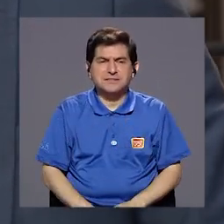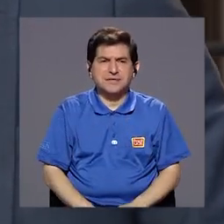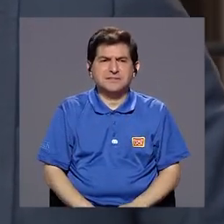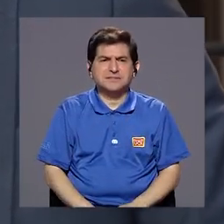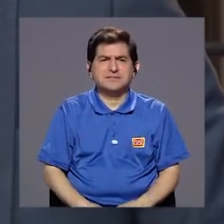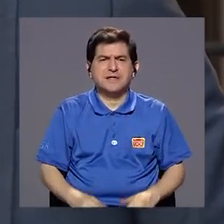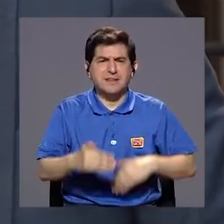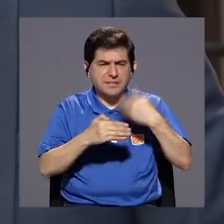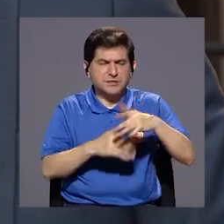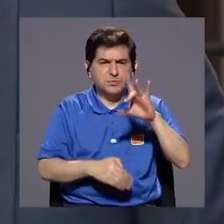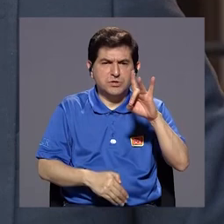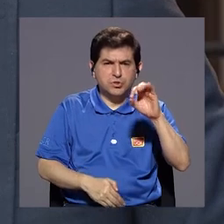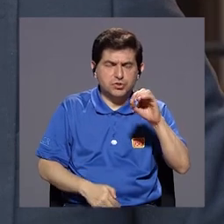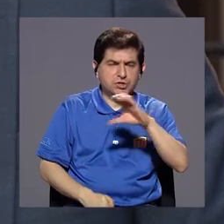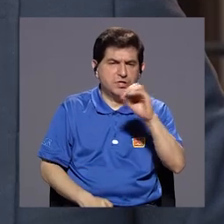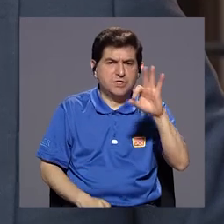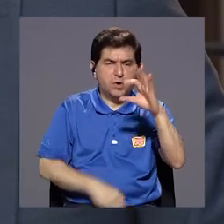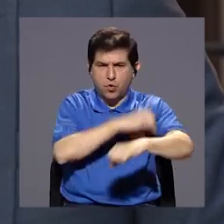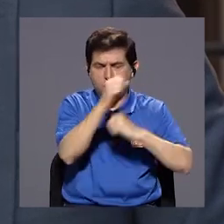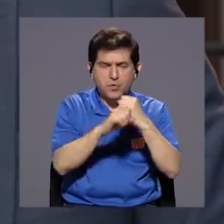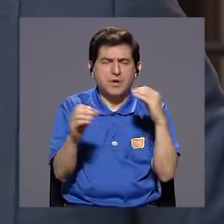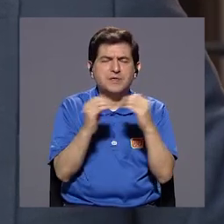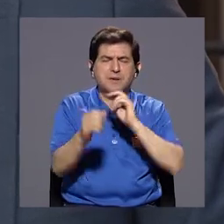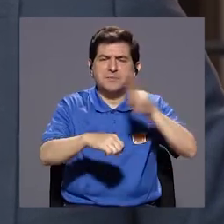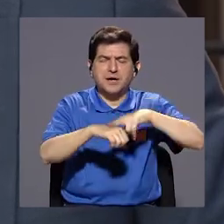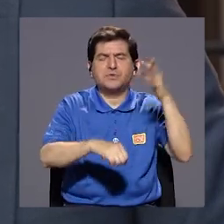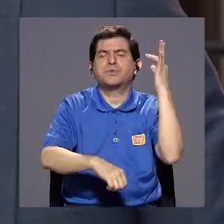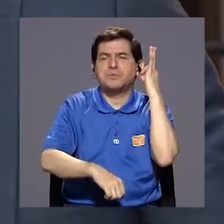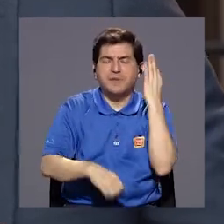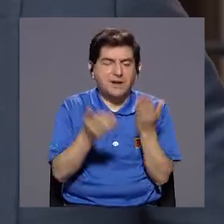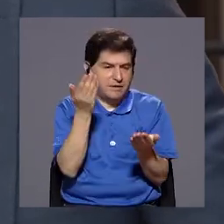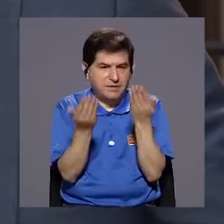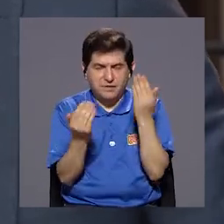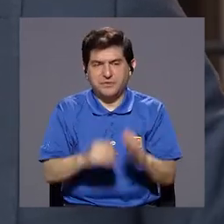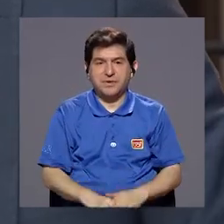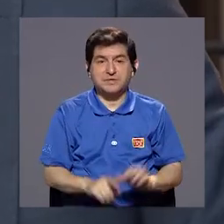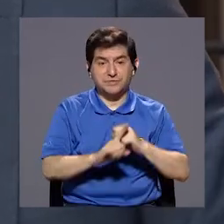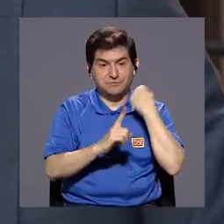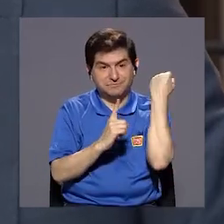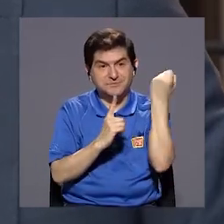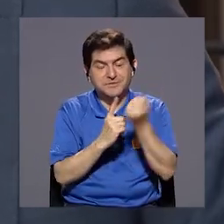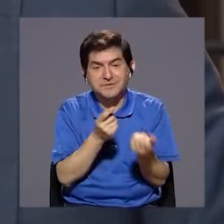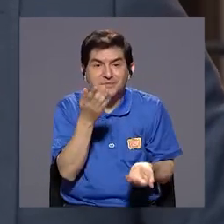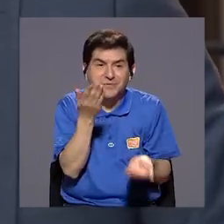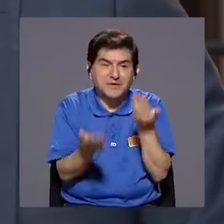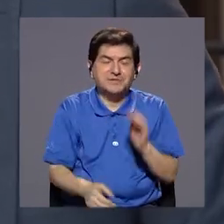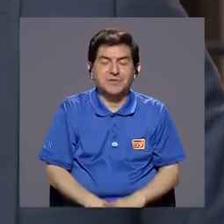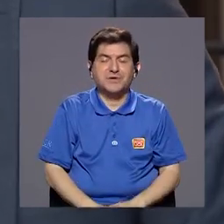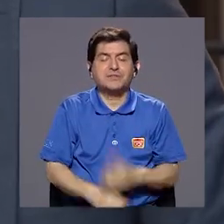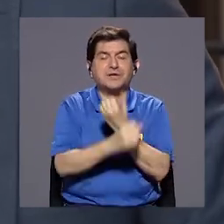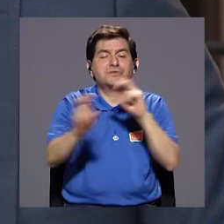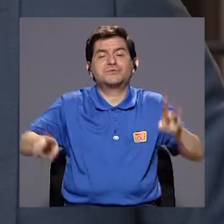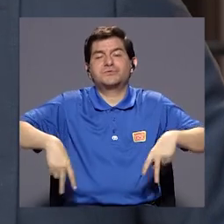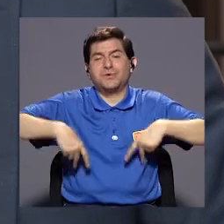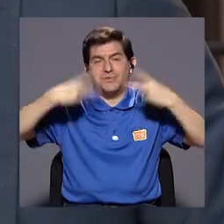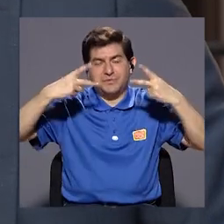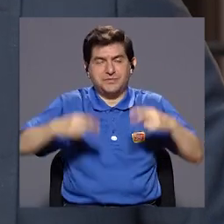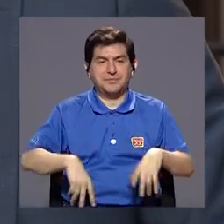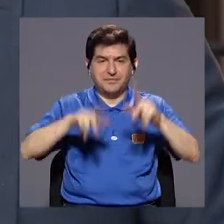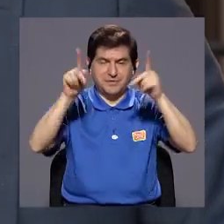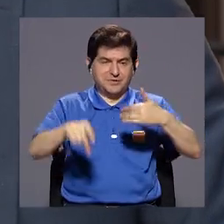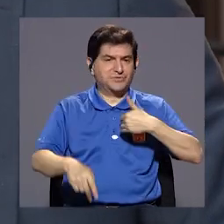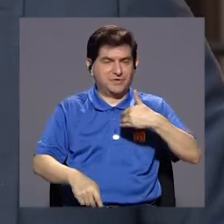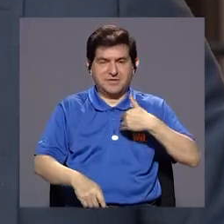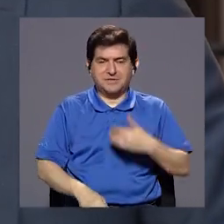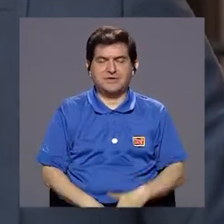personas más añosas después de los 80, 90 años, es más frecuente en mujeres, comparativamente, por un asunto de sobrevida.